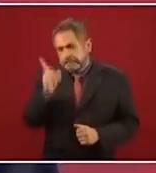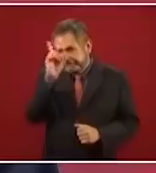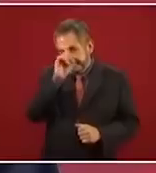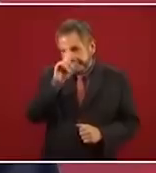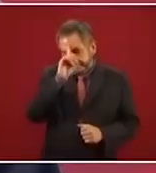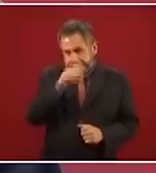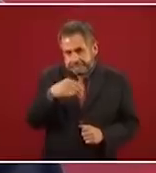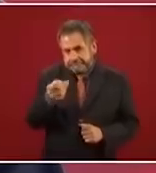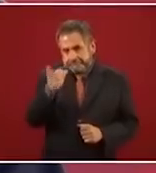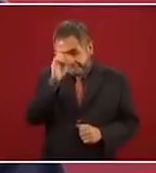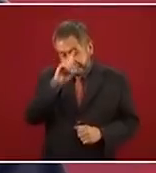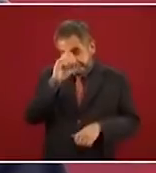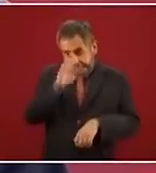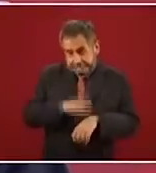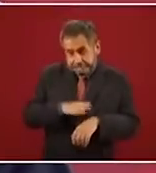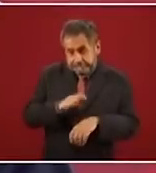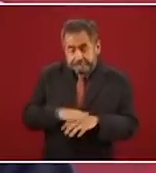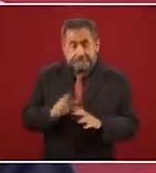recomendación